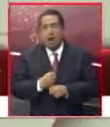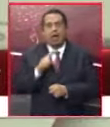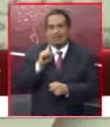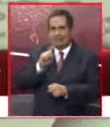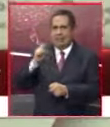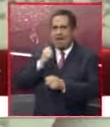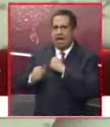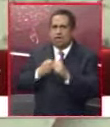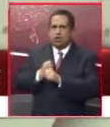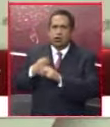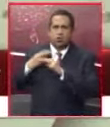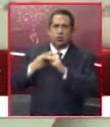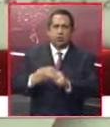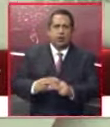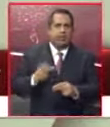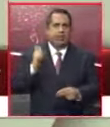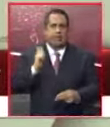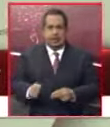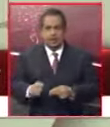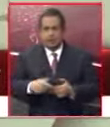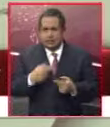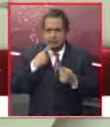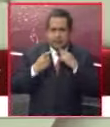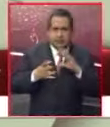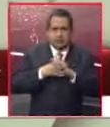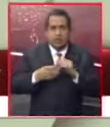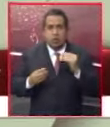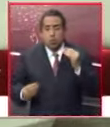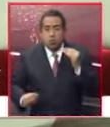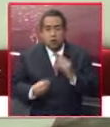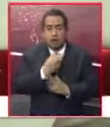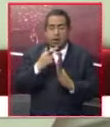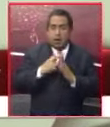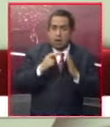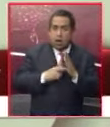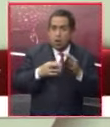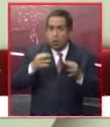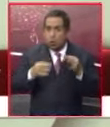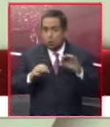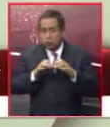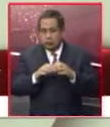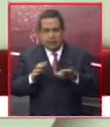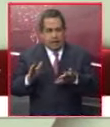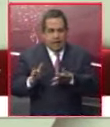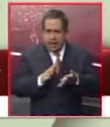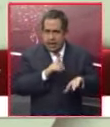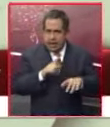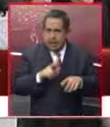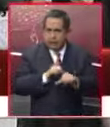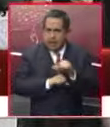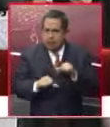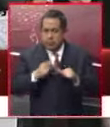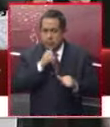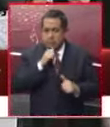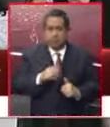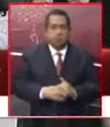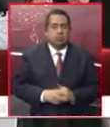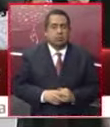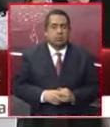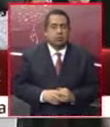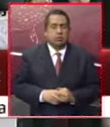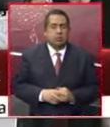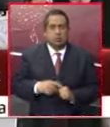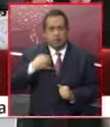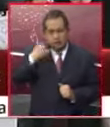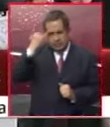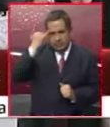1917, se habla de la pertinencia o no de promulgar un nuevo marco jurídico que sustituya al actual. Yo me inscribo en la corriente